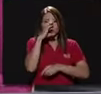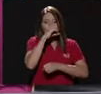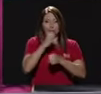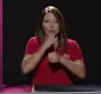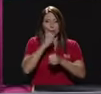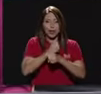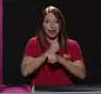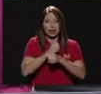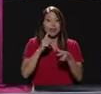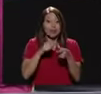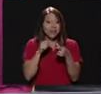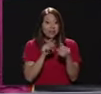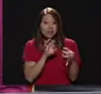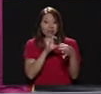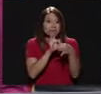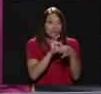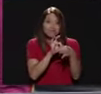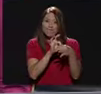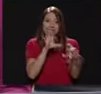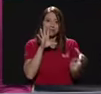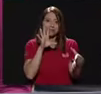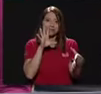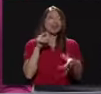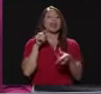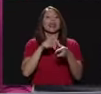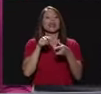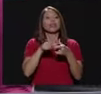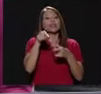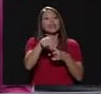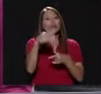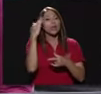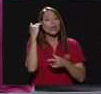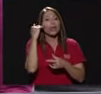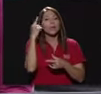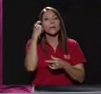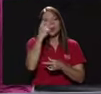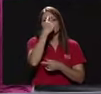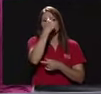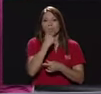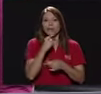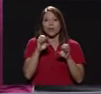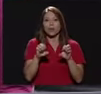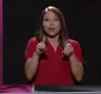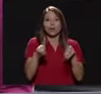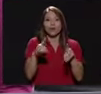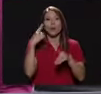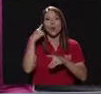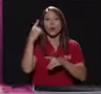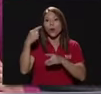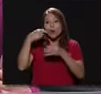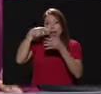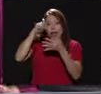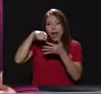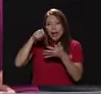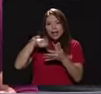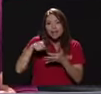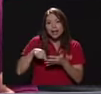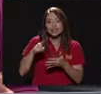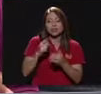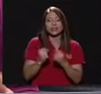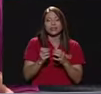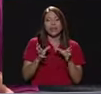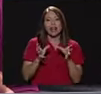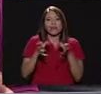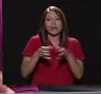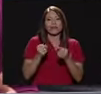tenemos ahí una desvinculación, y esto en parte se debe uh-huh. al perfil educativo y las calificaciones que tiene la fuerza de trabajo. Uh-huh. Cuando uno ve el